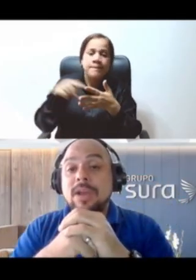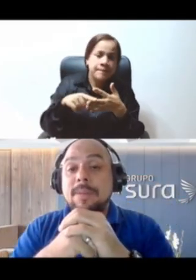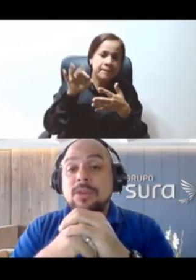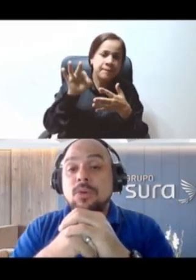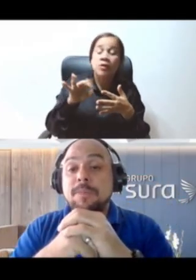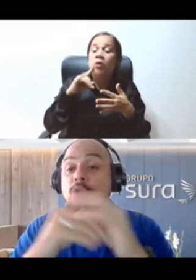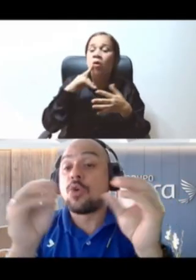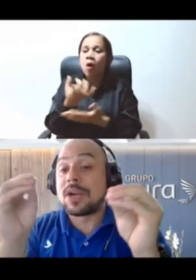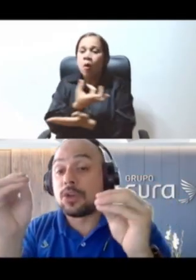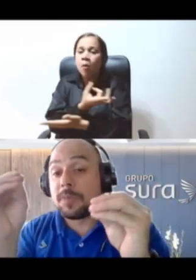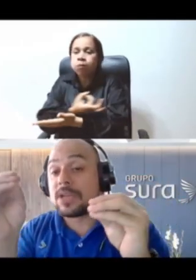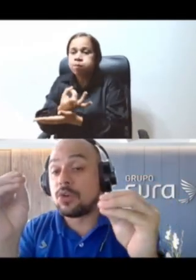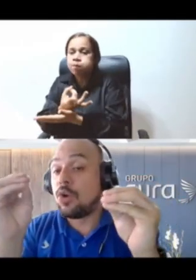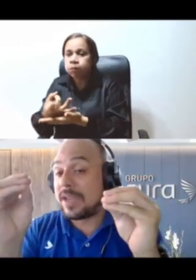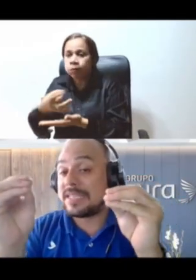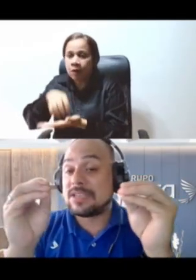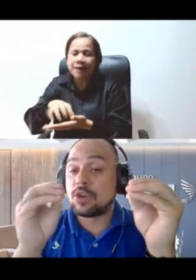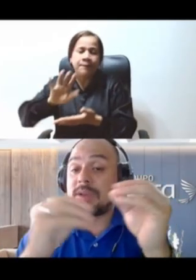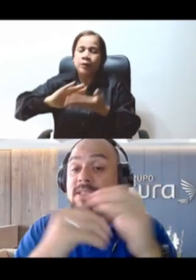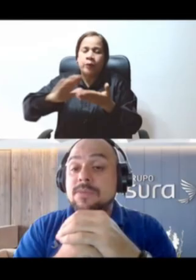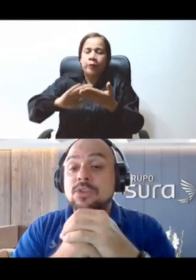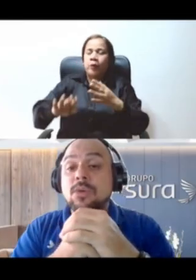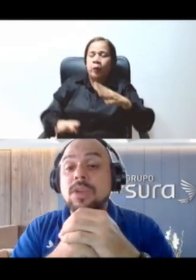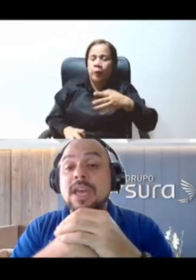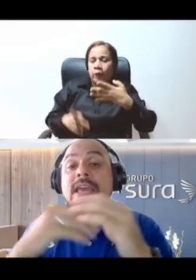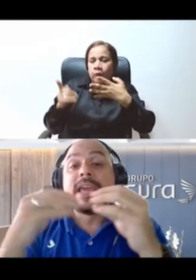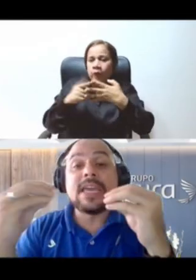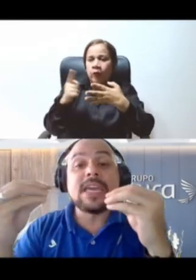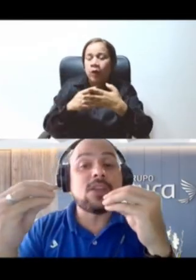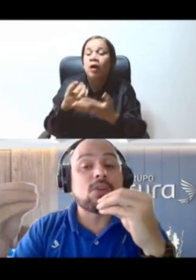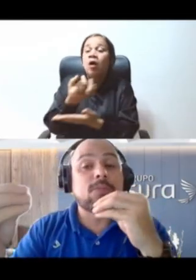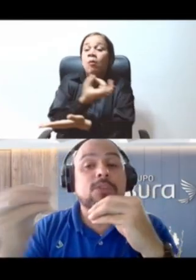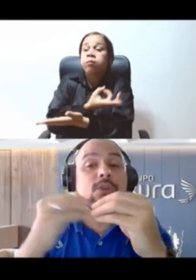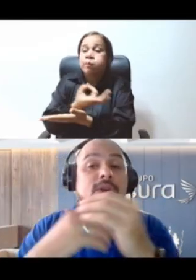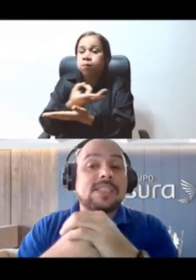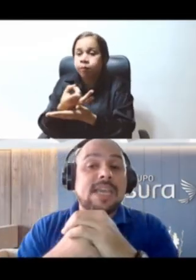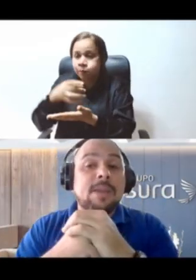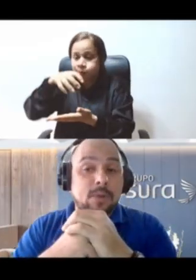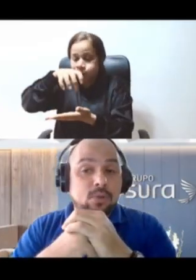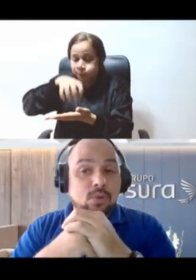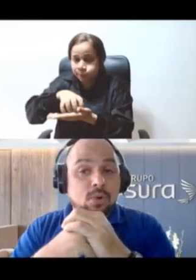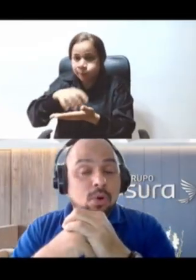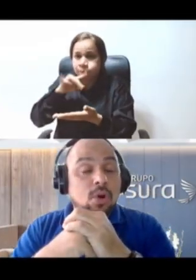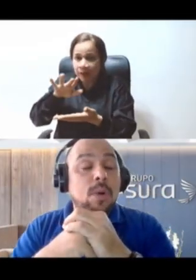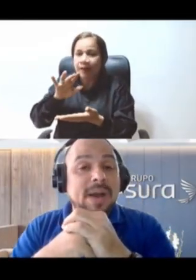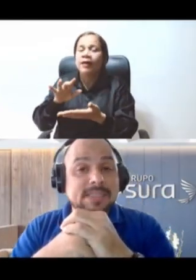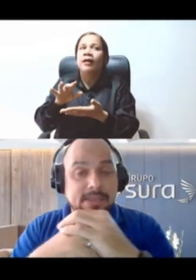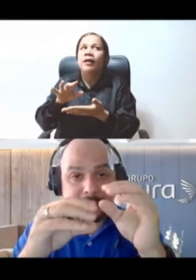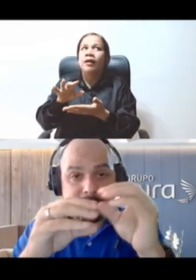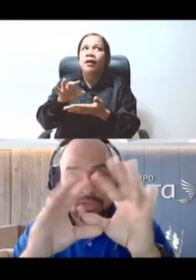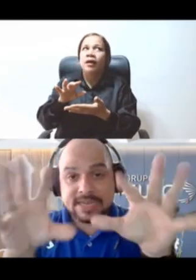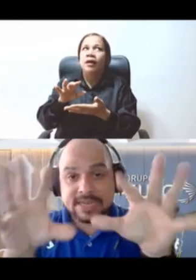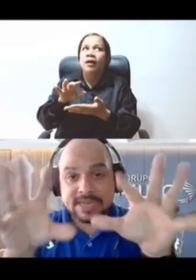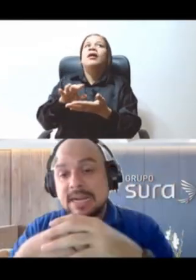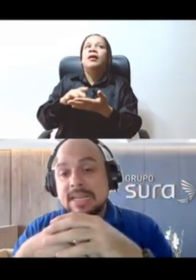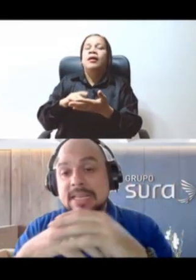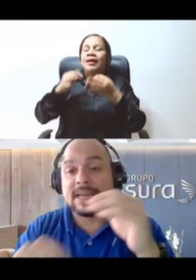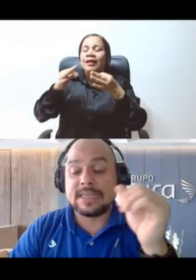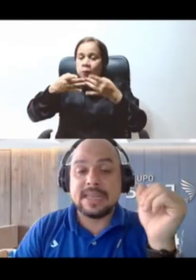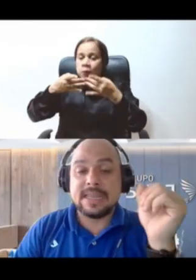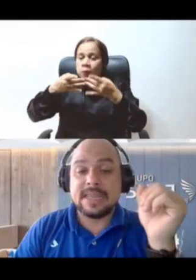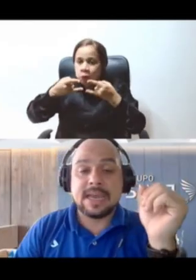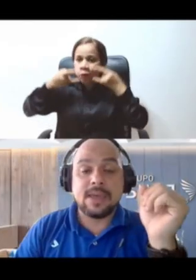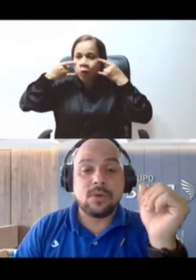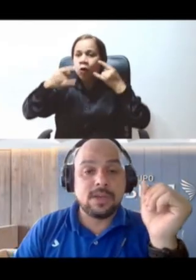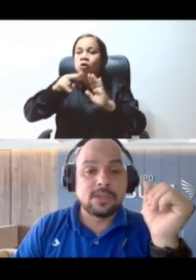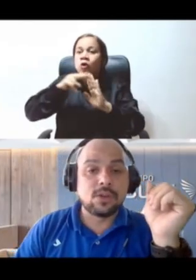el protocolo de la metodología, perdón, cuarto paso, lo que es las normas de bioseguridad y quinto paso, lo que es el protocolo PAS. Vamos ahí a cerrar